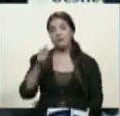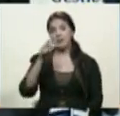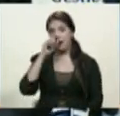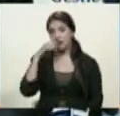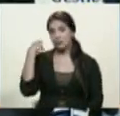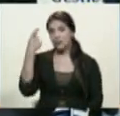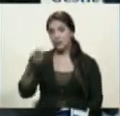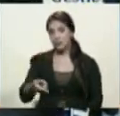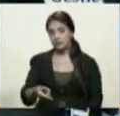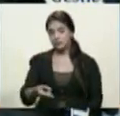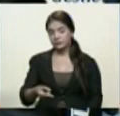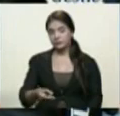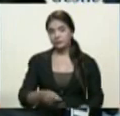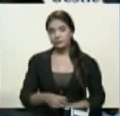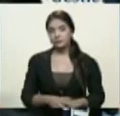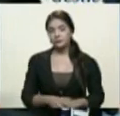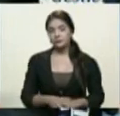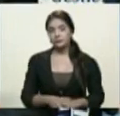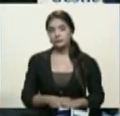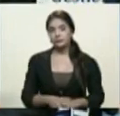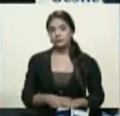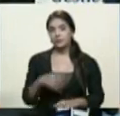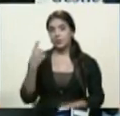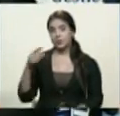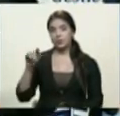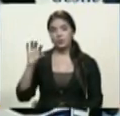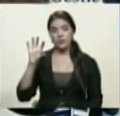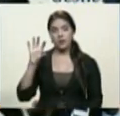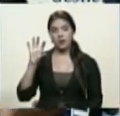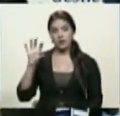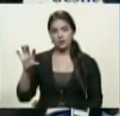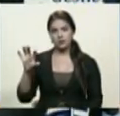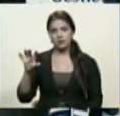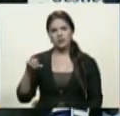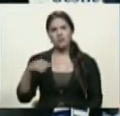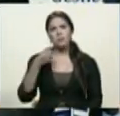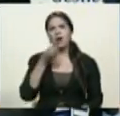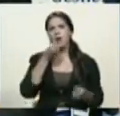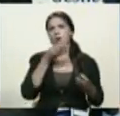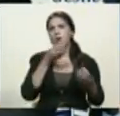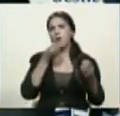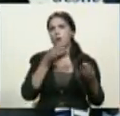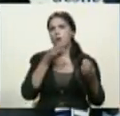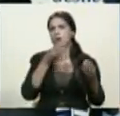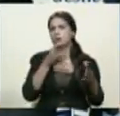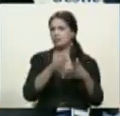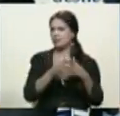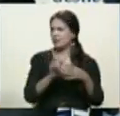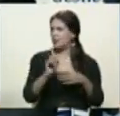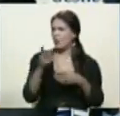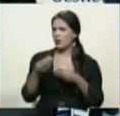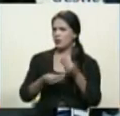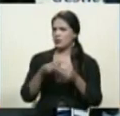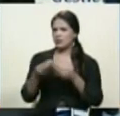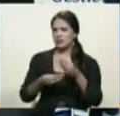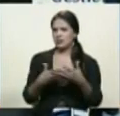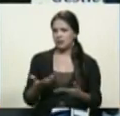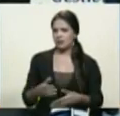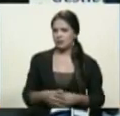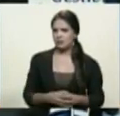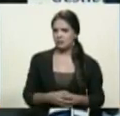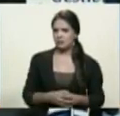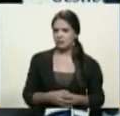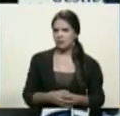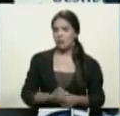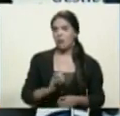después y fuera del país vas a venir a hablar de lo que no hiciste de lo que